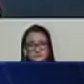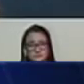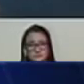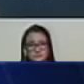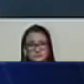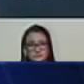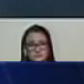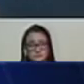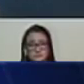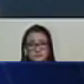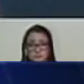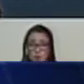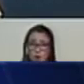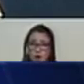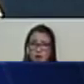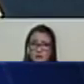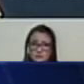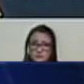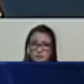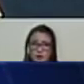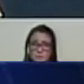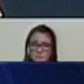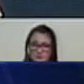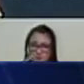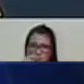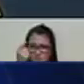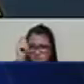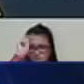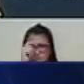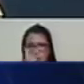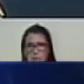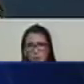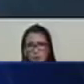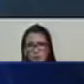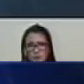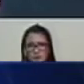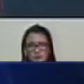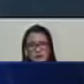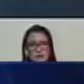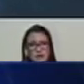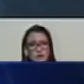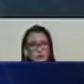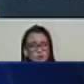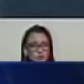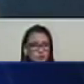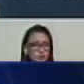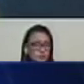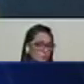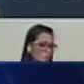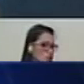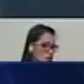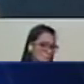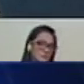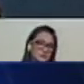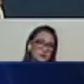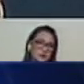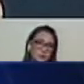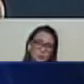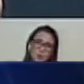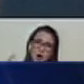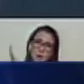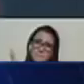Lo que sea que haya sido es un gran éxito, que se le ocurra desconocer el proceso electoral o retirarse o cualquiera